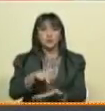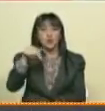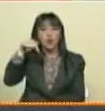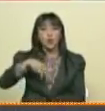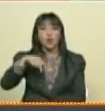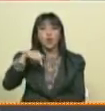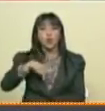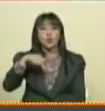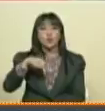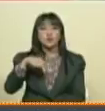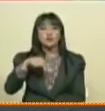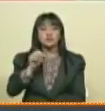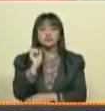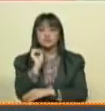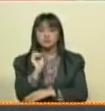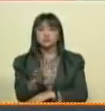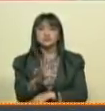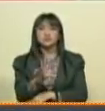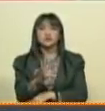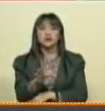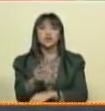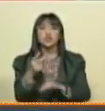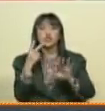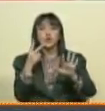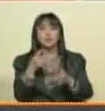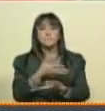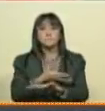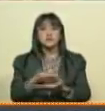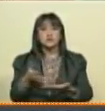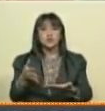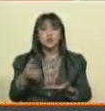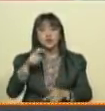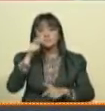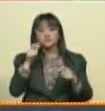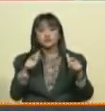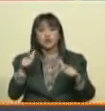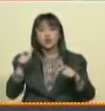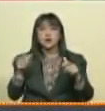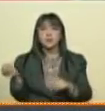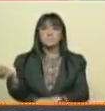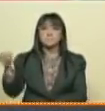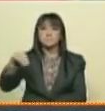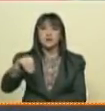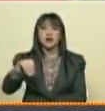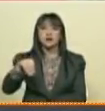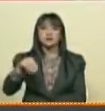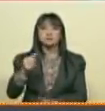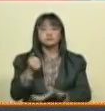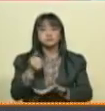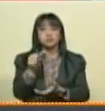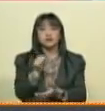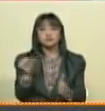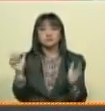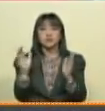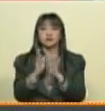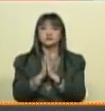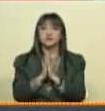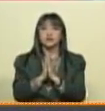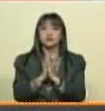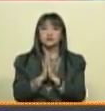hoy depositar a 2 millones de personas más el bono de Semana Santa. Es